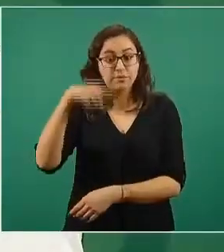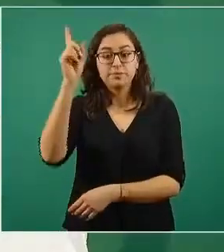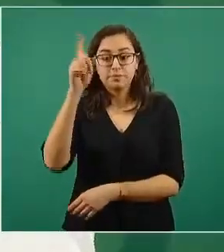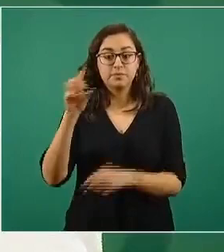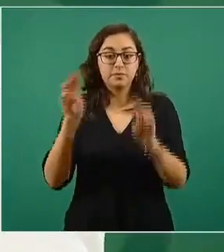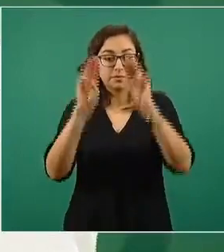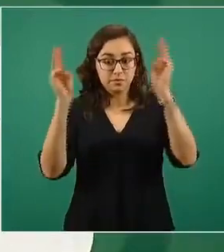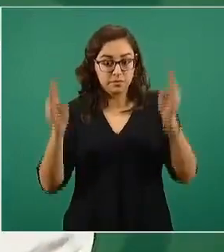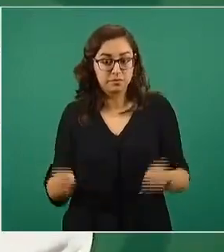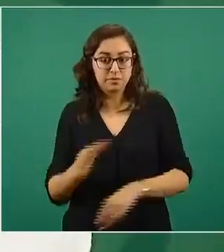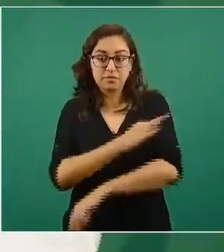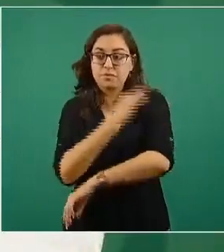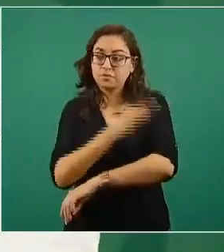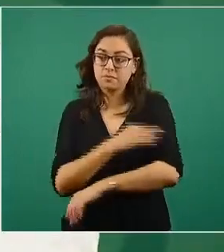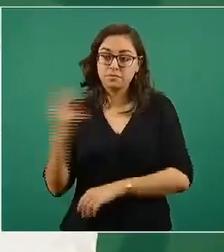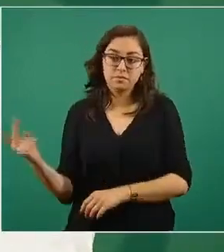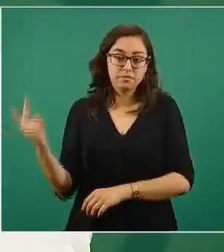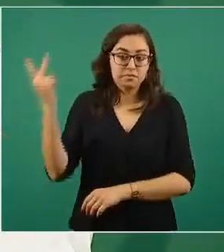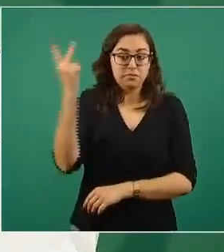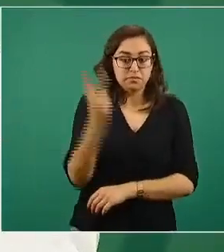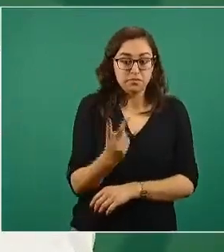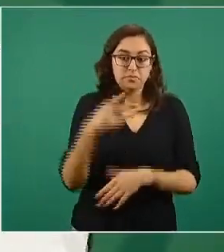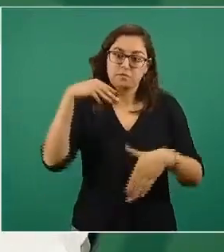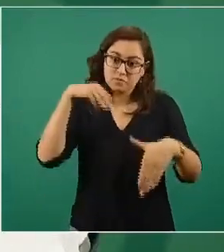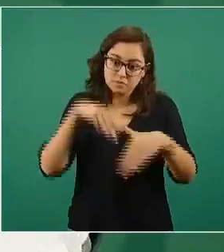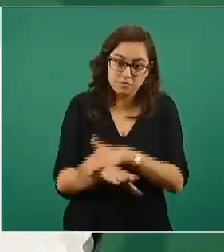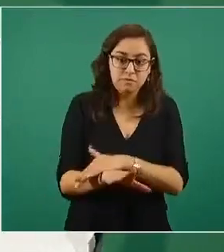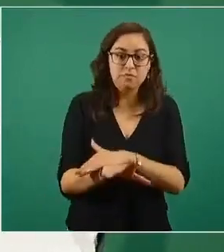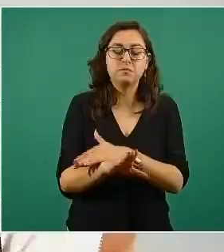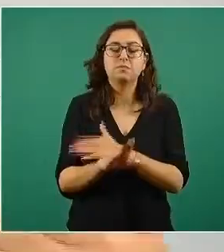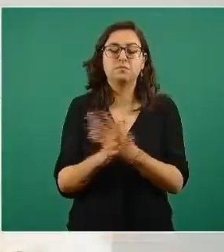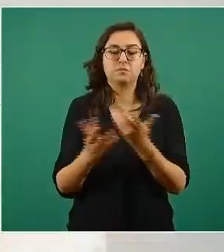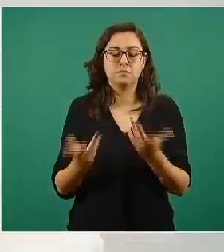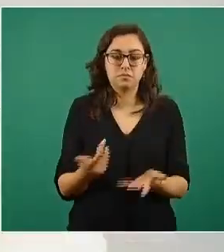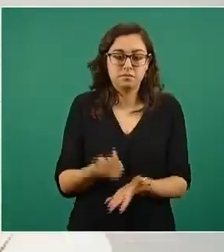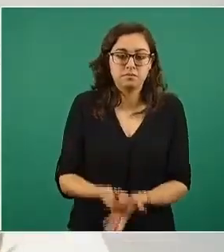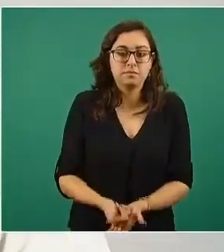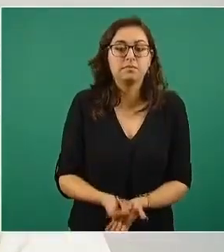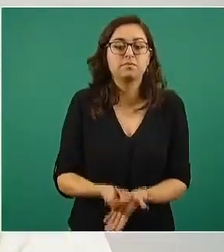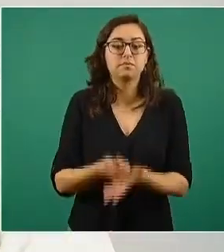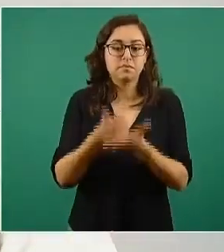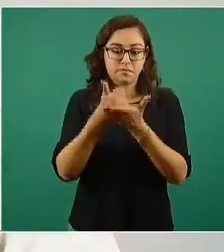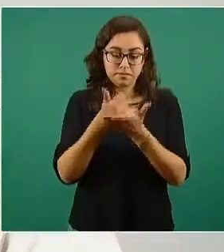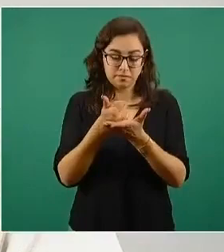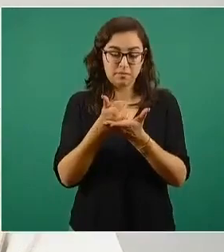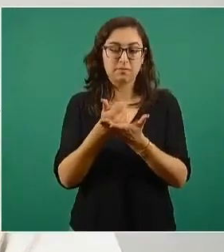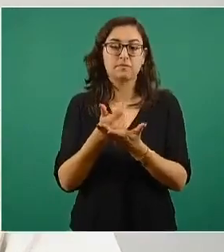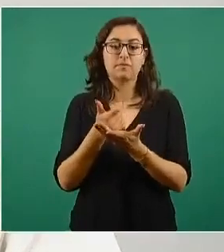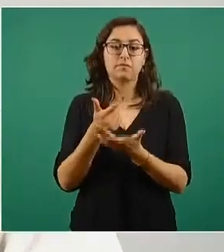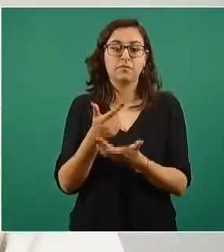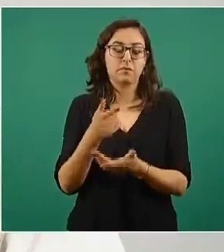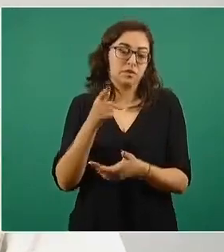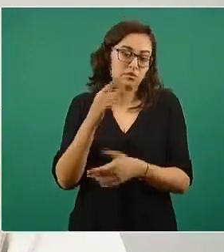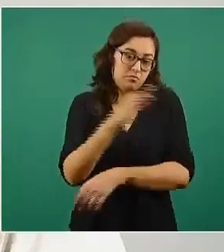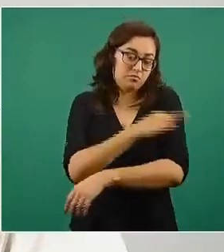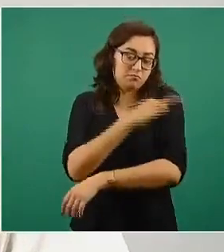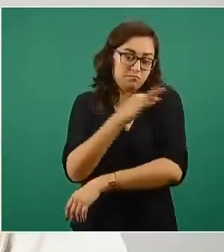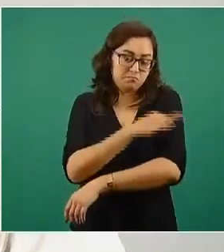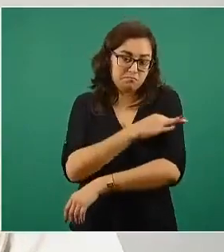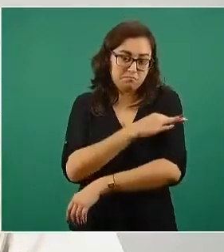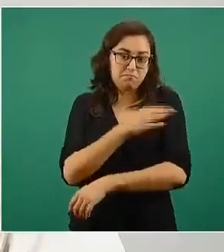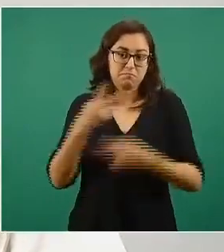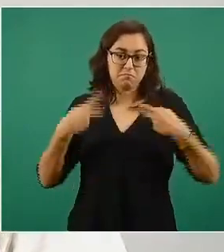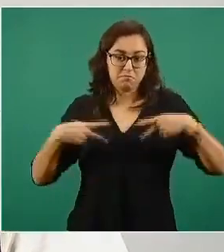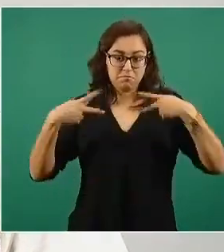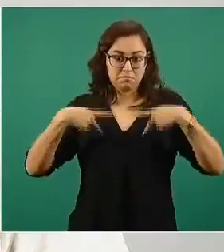vacunación para dar este auxilio, para coauxiliar al personal de salud en la vacunación de